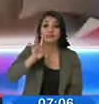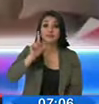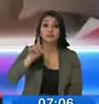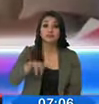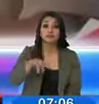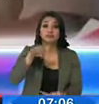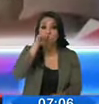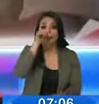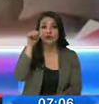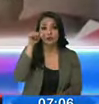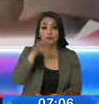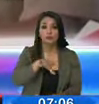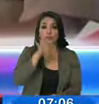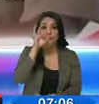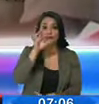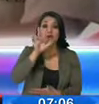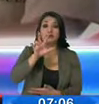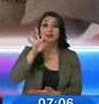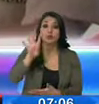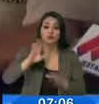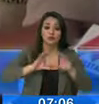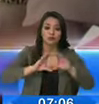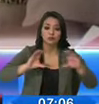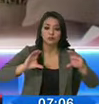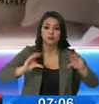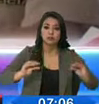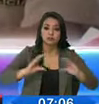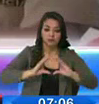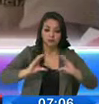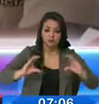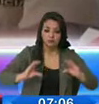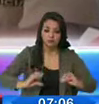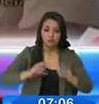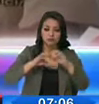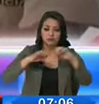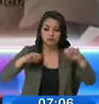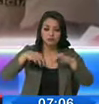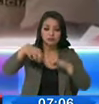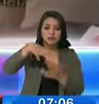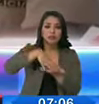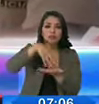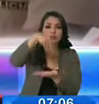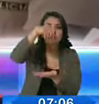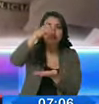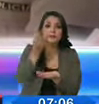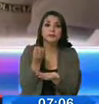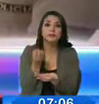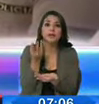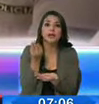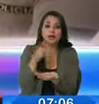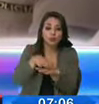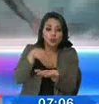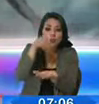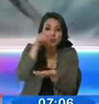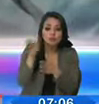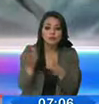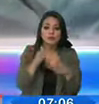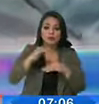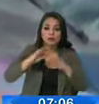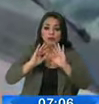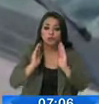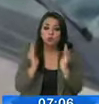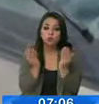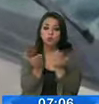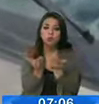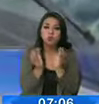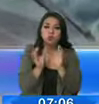34 paquetes en forma de ladrillo, con una sustancia blanquecina, y por otro lado un paquete de forma ovalada con una